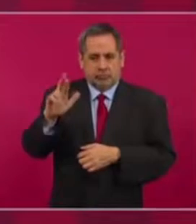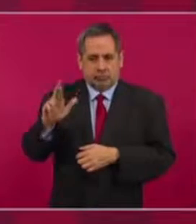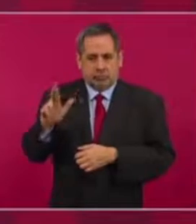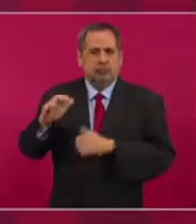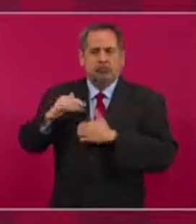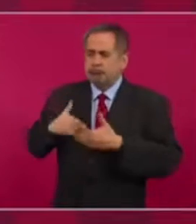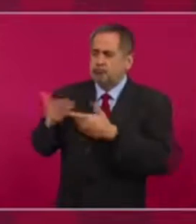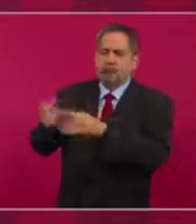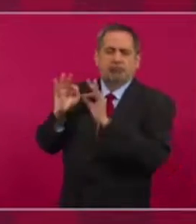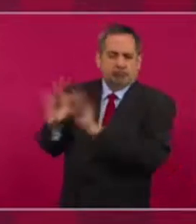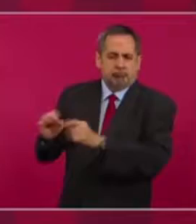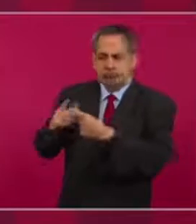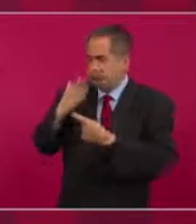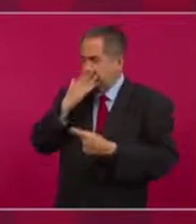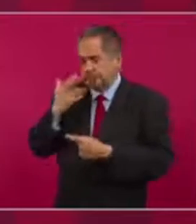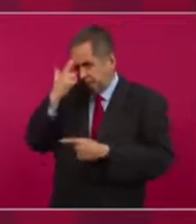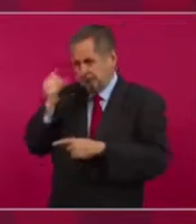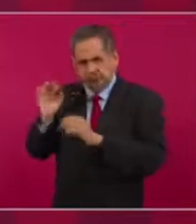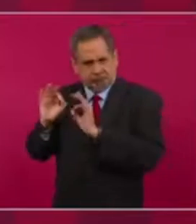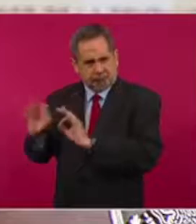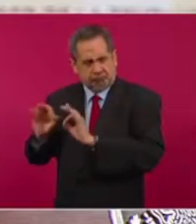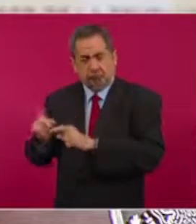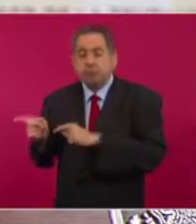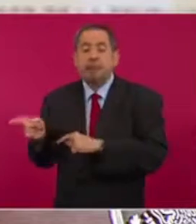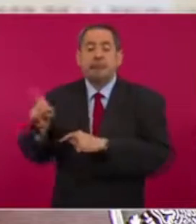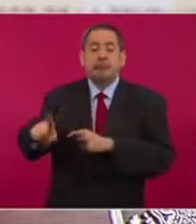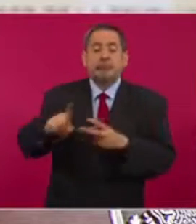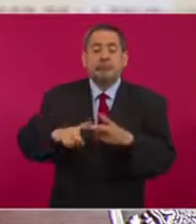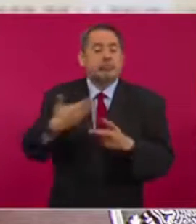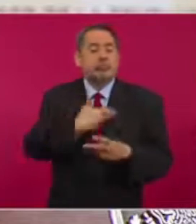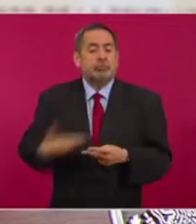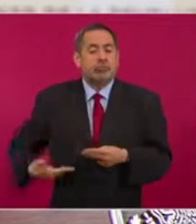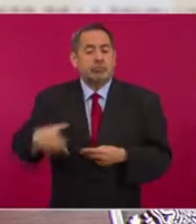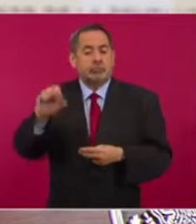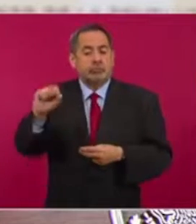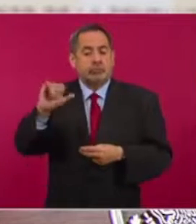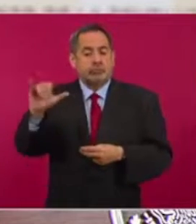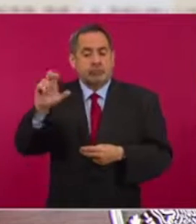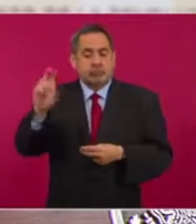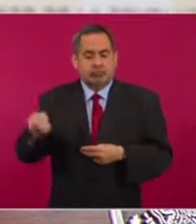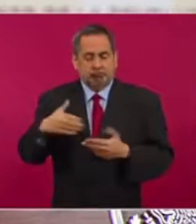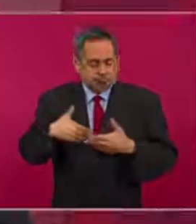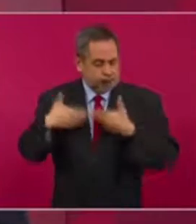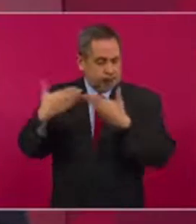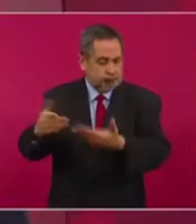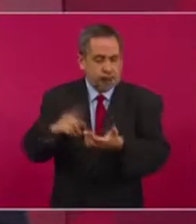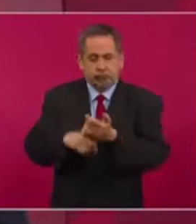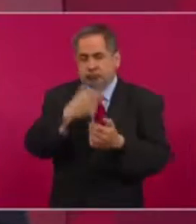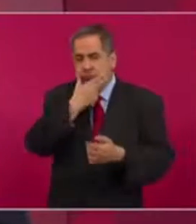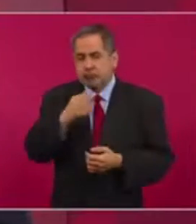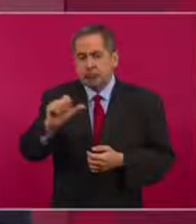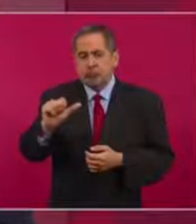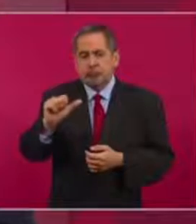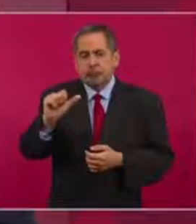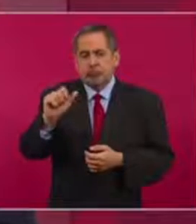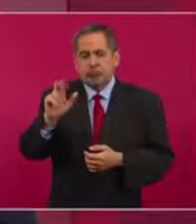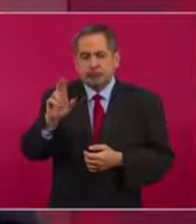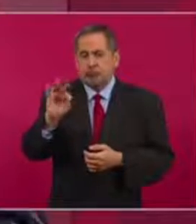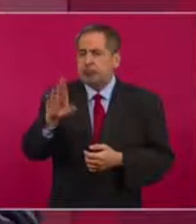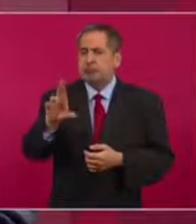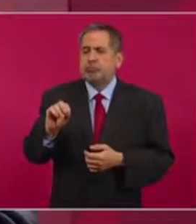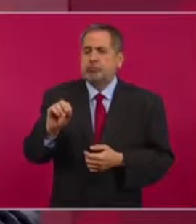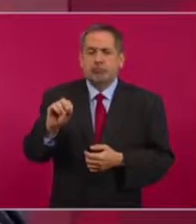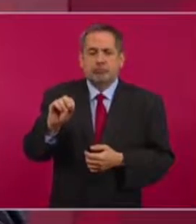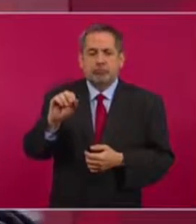y el presidente de la Suprema Corte de Justicia, Arturo Saldívar,